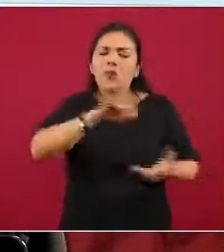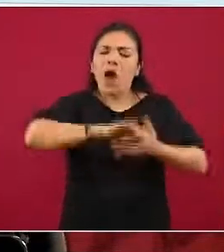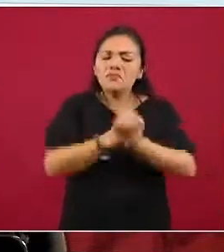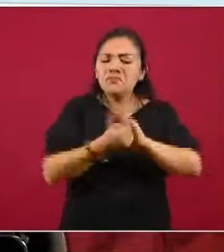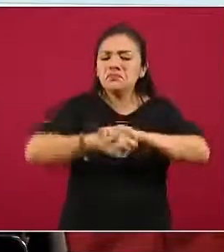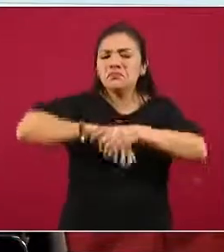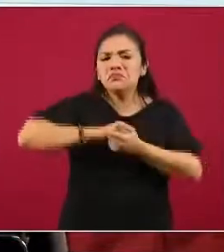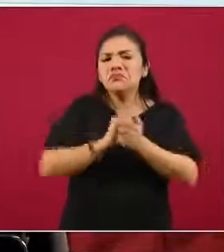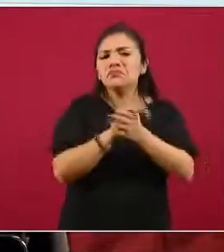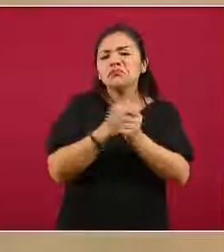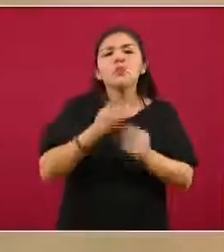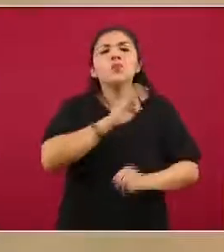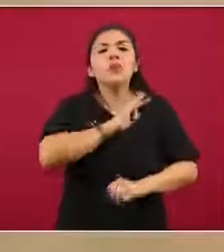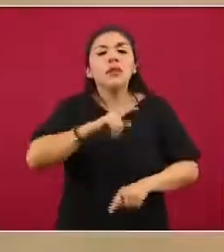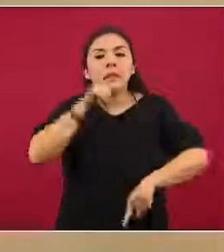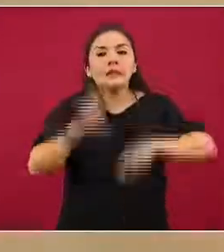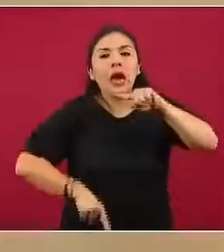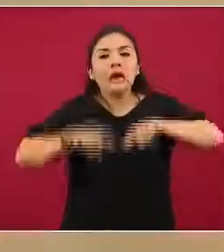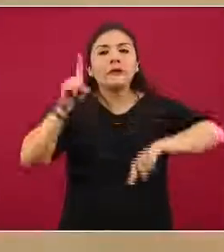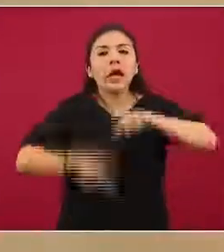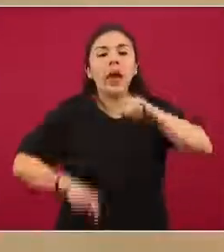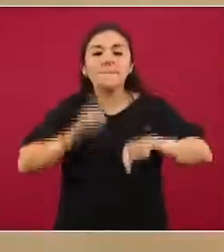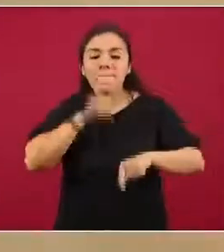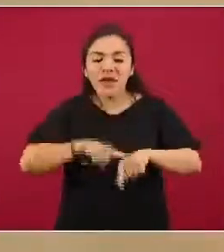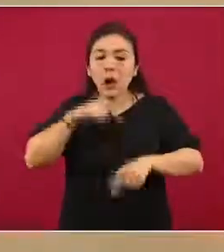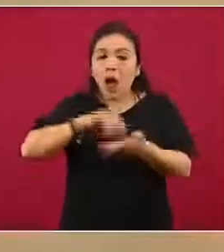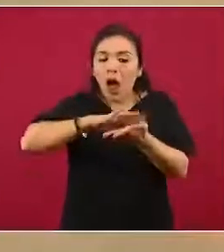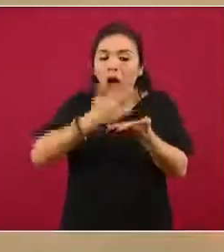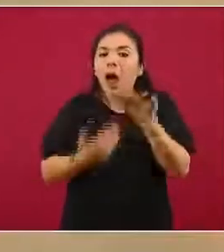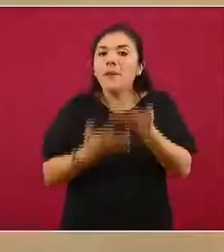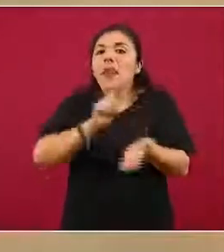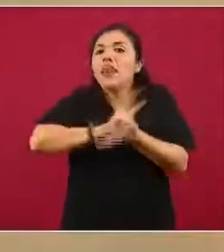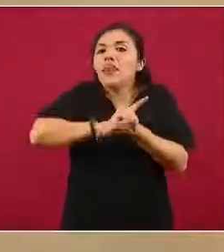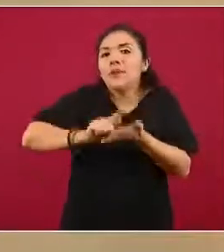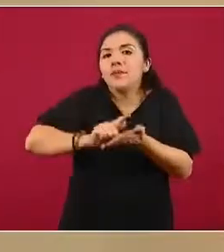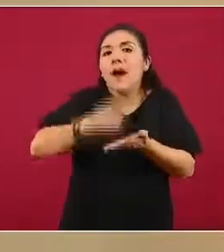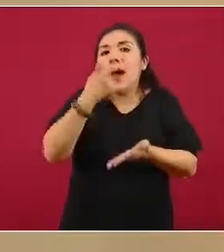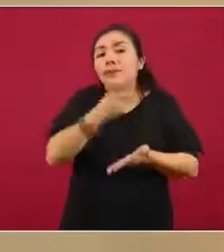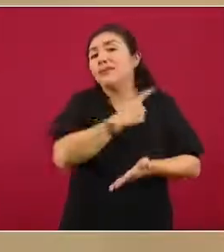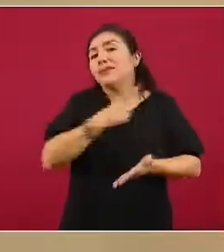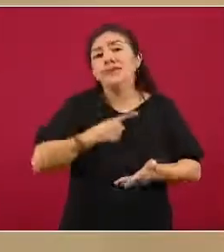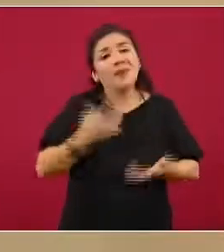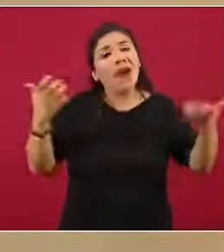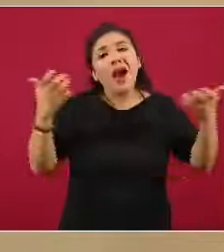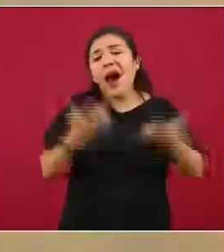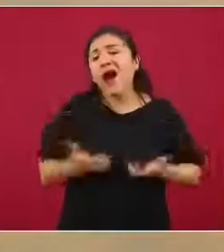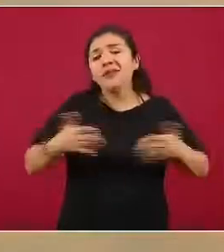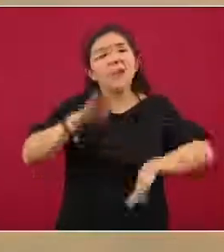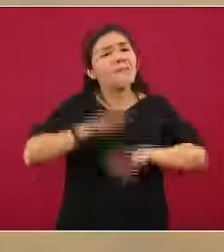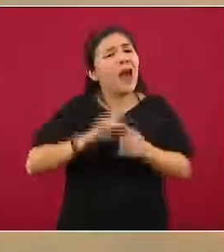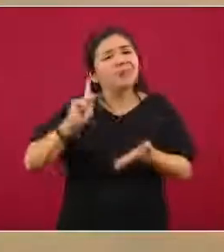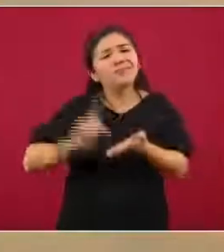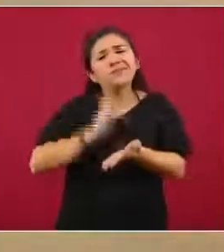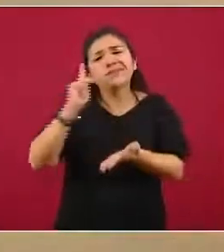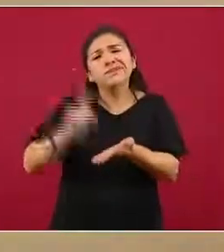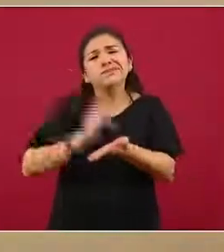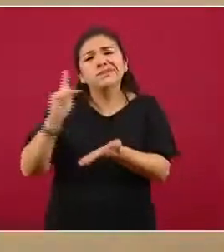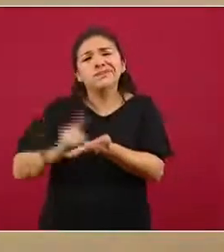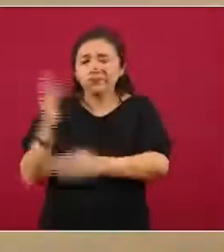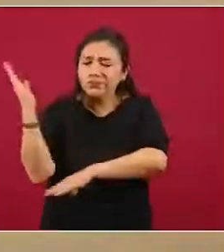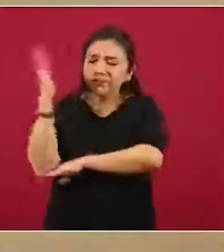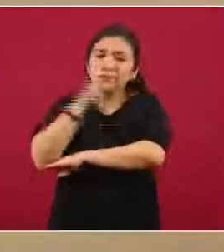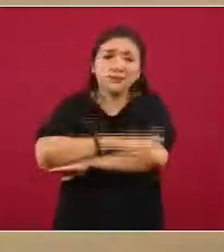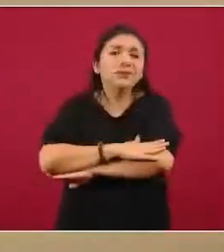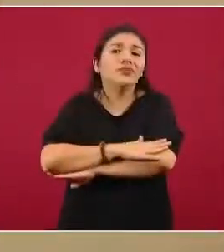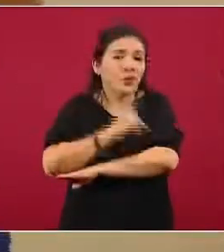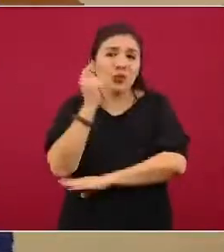manos puedo pues estar eliminando el mismo, y es una medida que se tiene que hacer tantas veces sea posible durante el